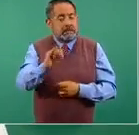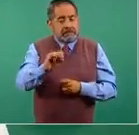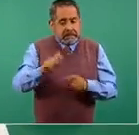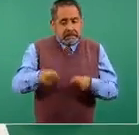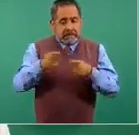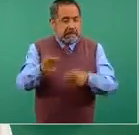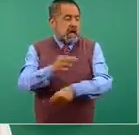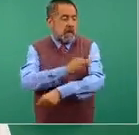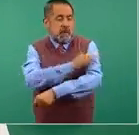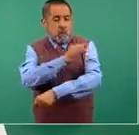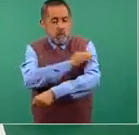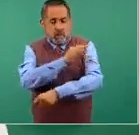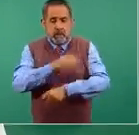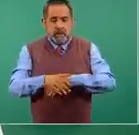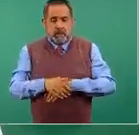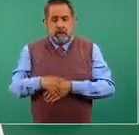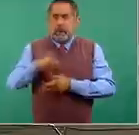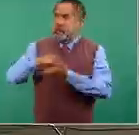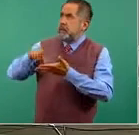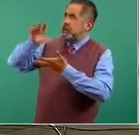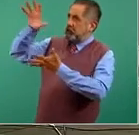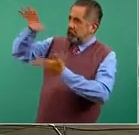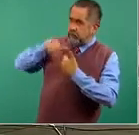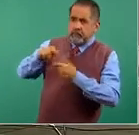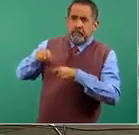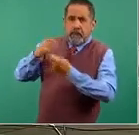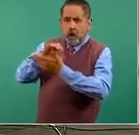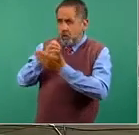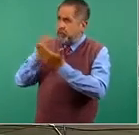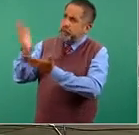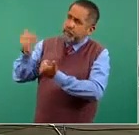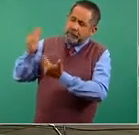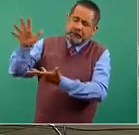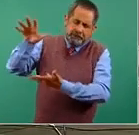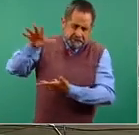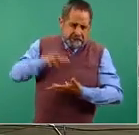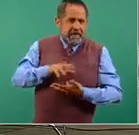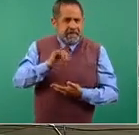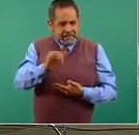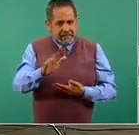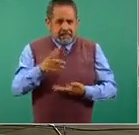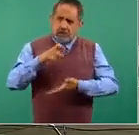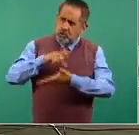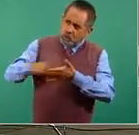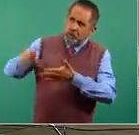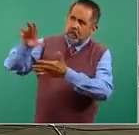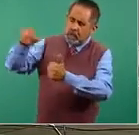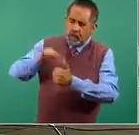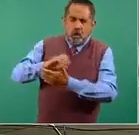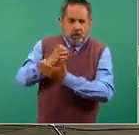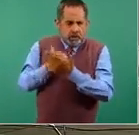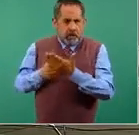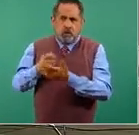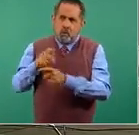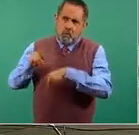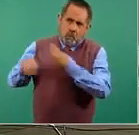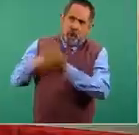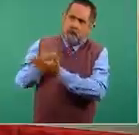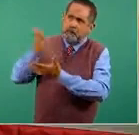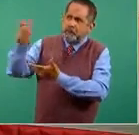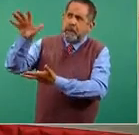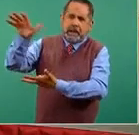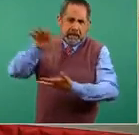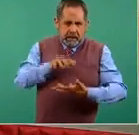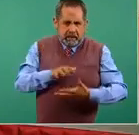vacuna. Se ha comprado, se ha contratado ya, en algunos casos ya comprado, en otros contratado para que sea entregada, y cuando